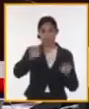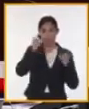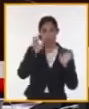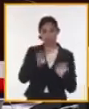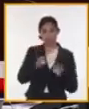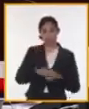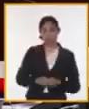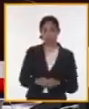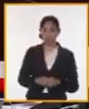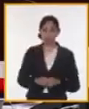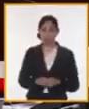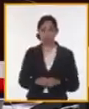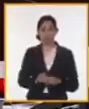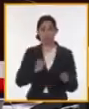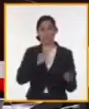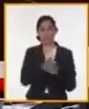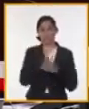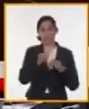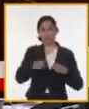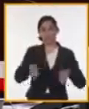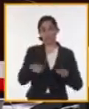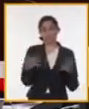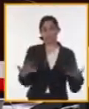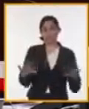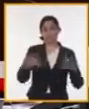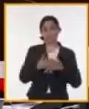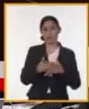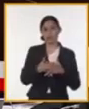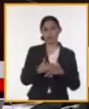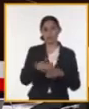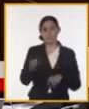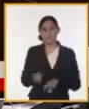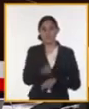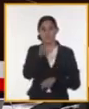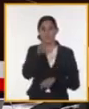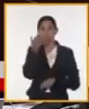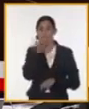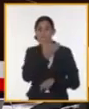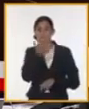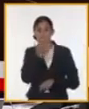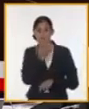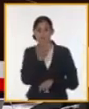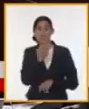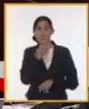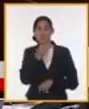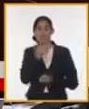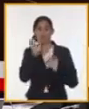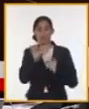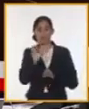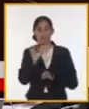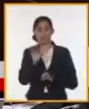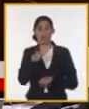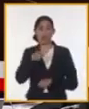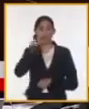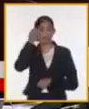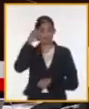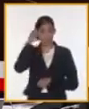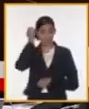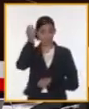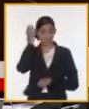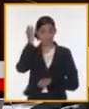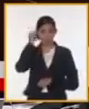de las gestiones realizadas por el propio presidente Díaz-Canel y también por el primer ministro Manuel